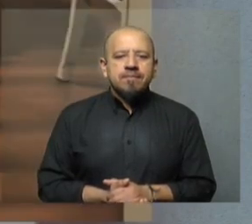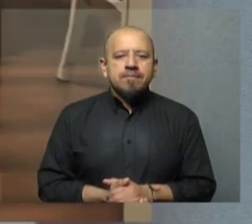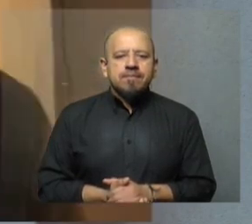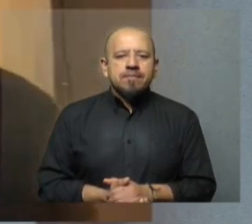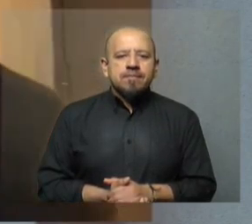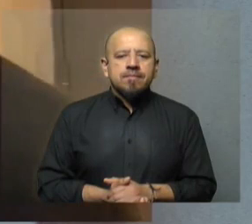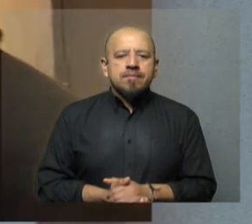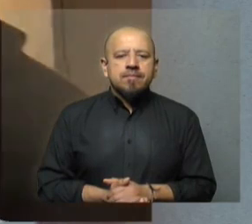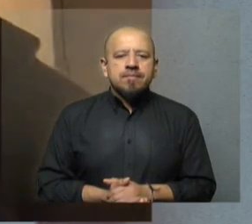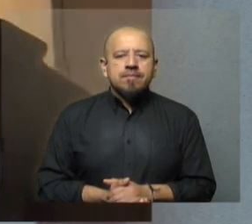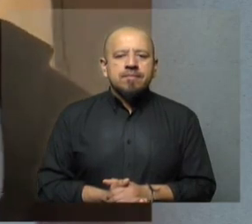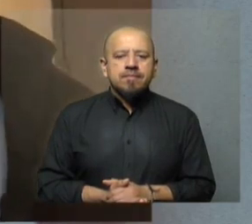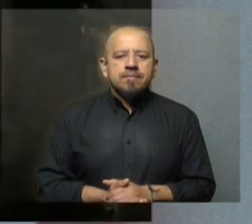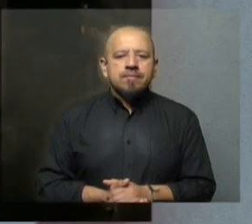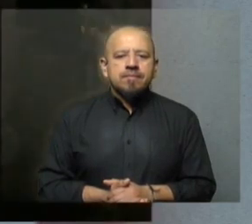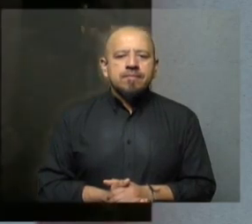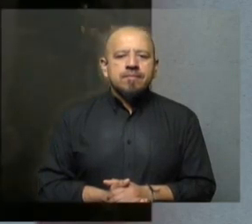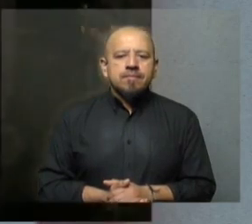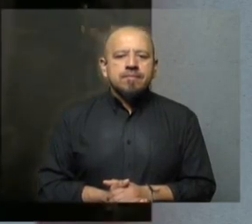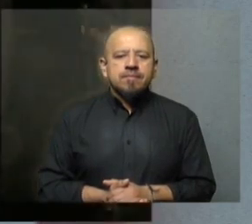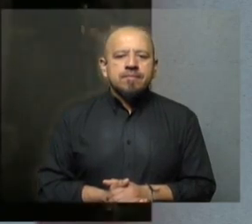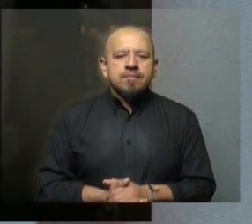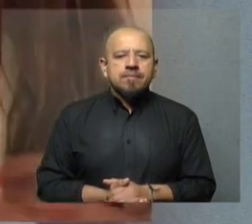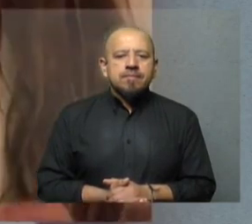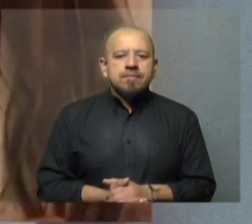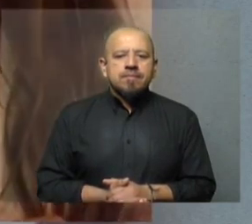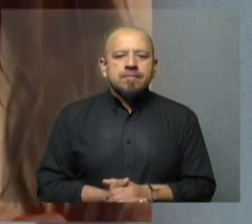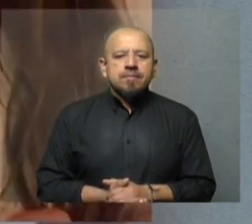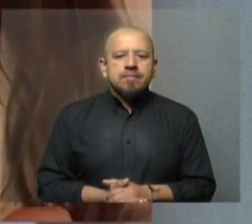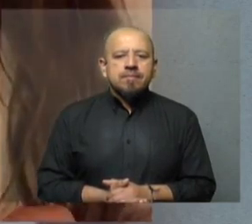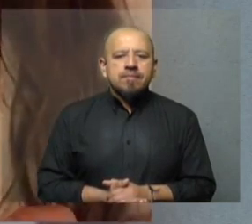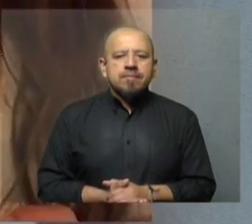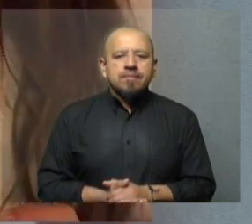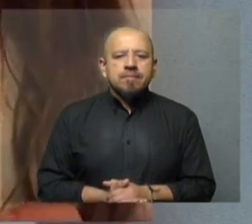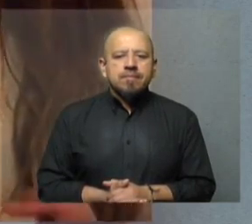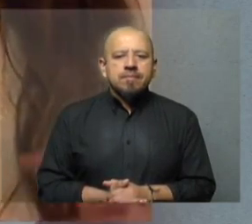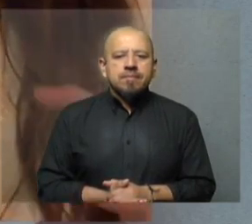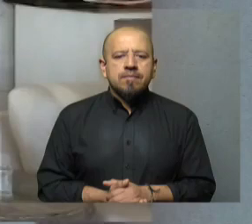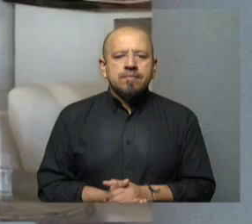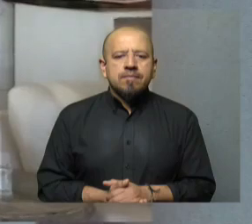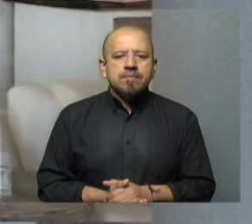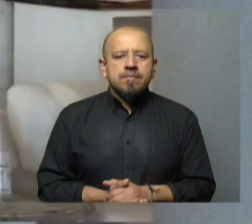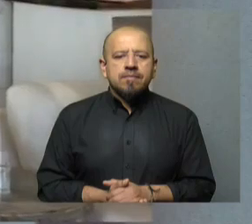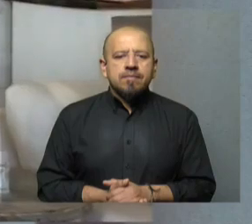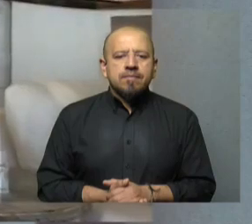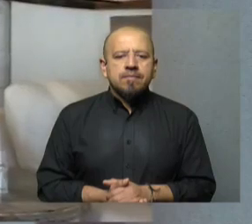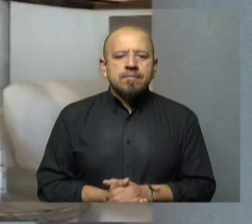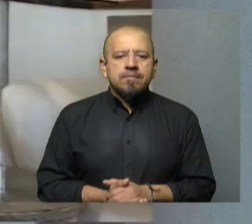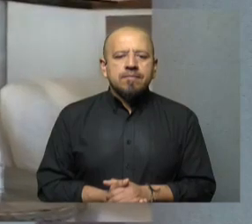encontrarás detrás de los escritorios gigantes lobo feroces